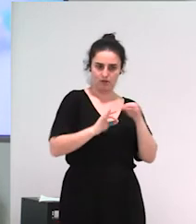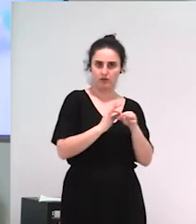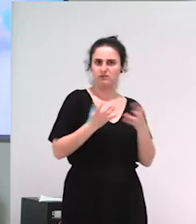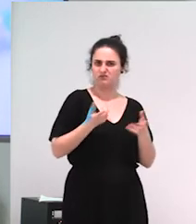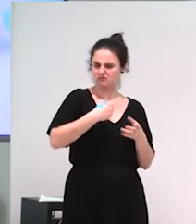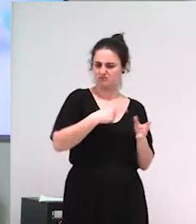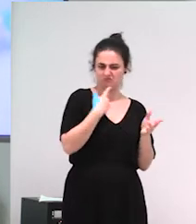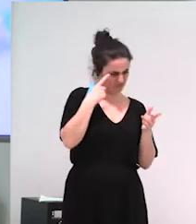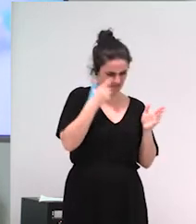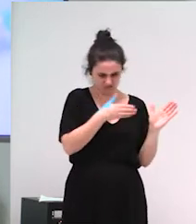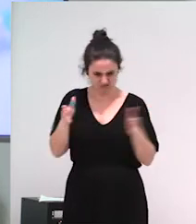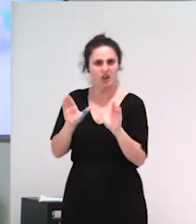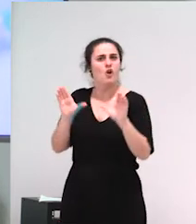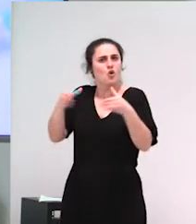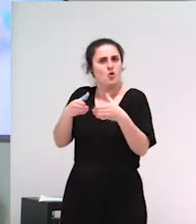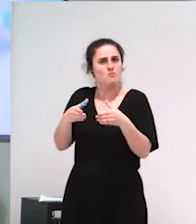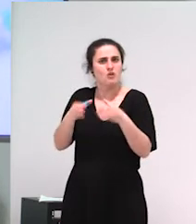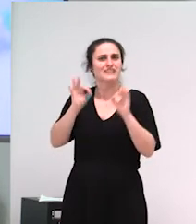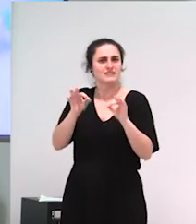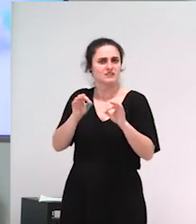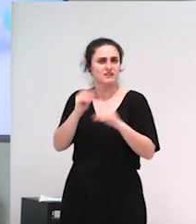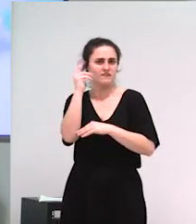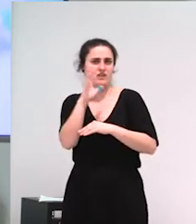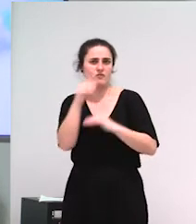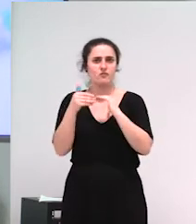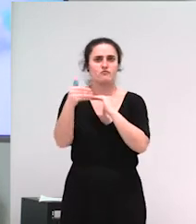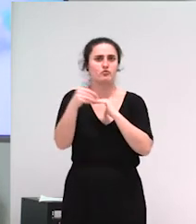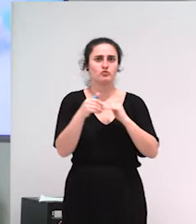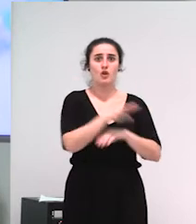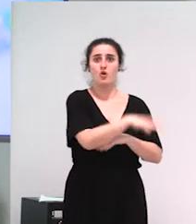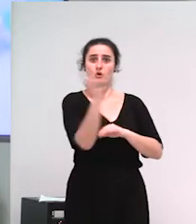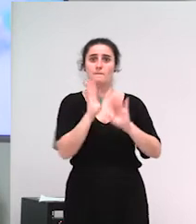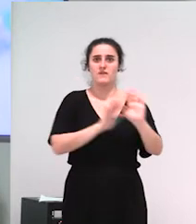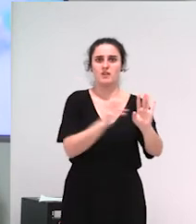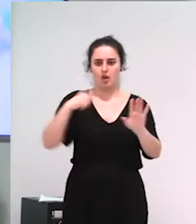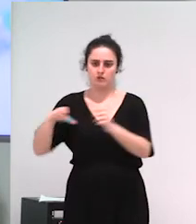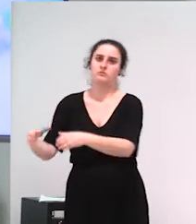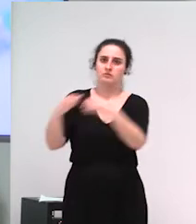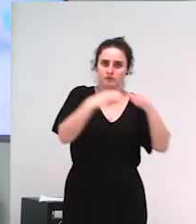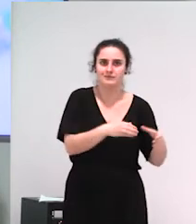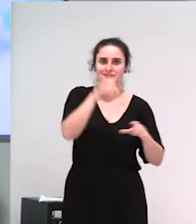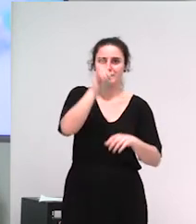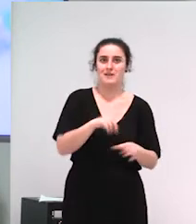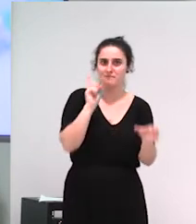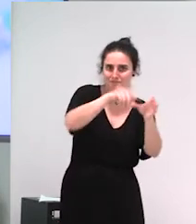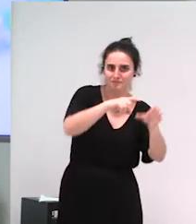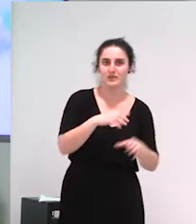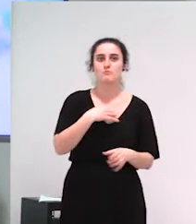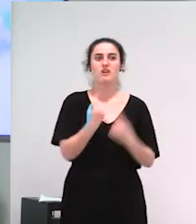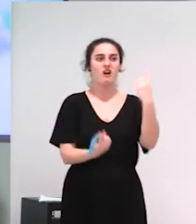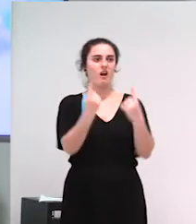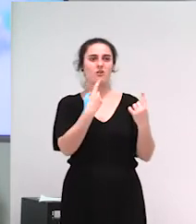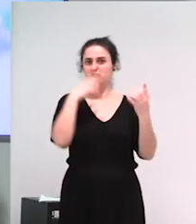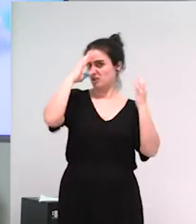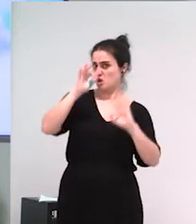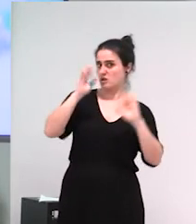decidimos ir como un bloque de Fridays for Future en la manifestación del orgullo. De buenas a primeras puede que no tenga sentido para muchas,